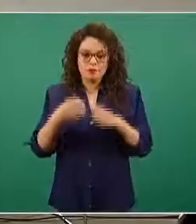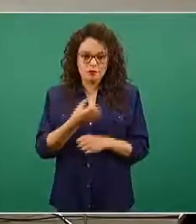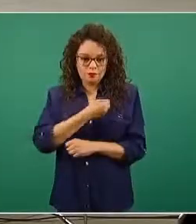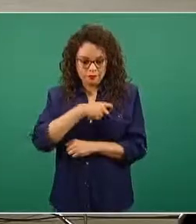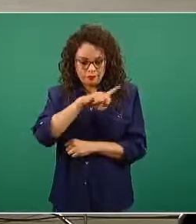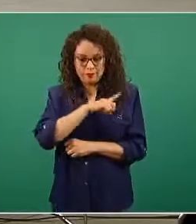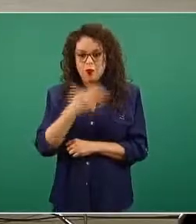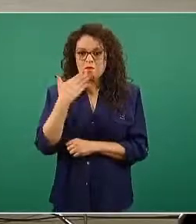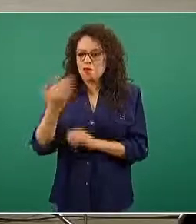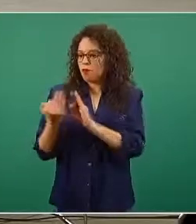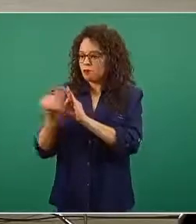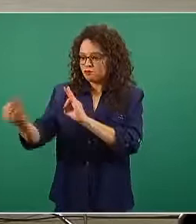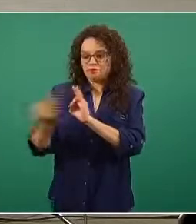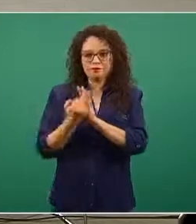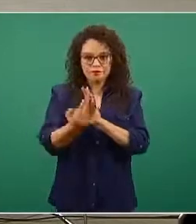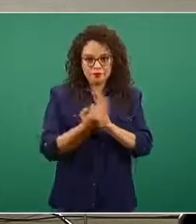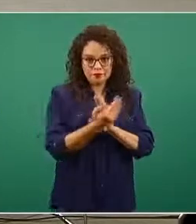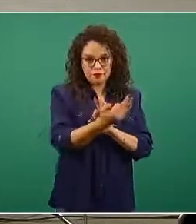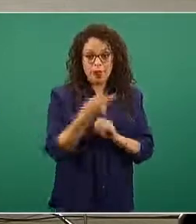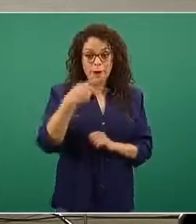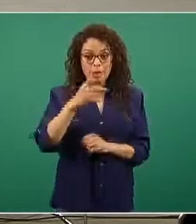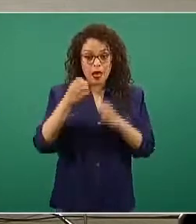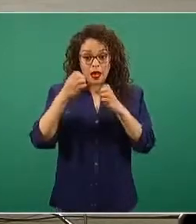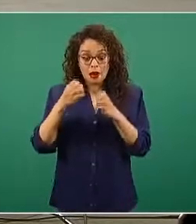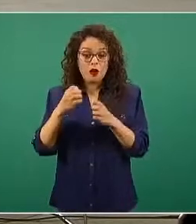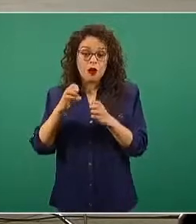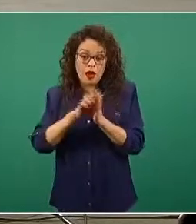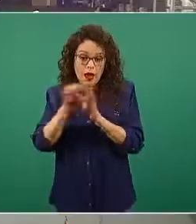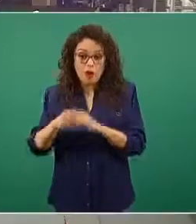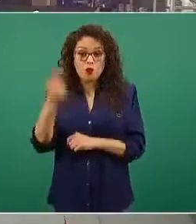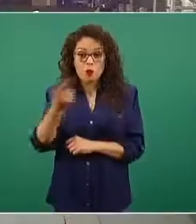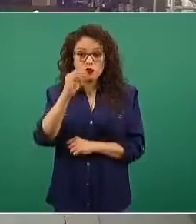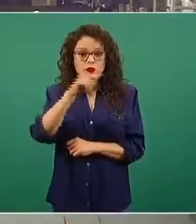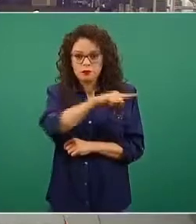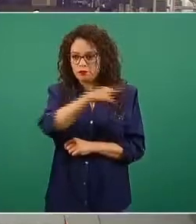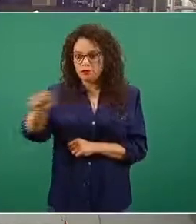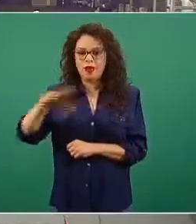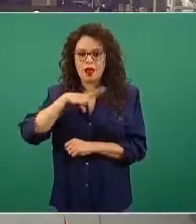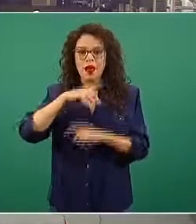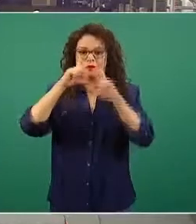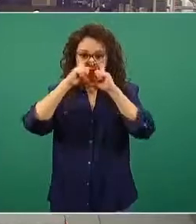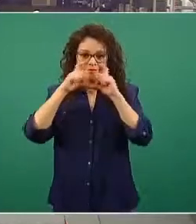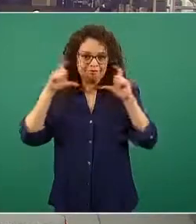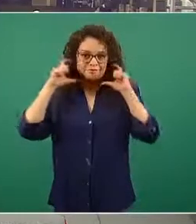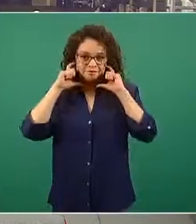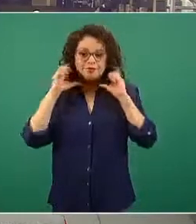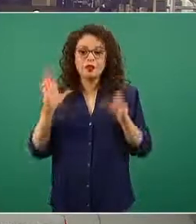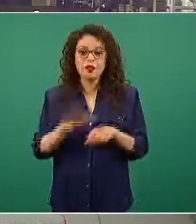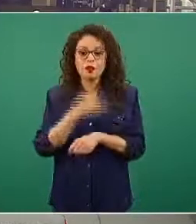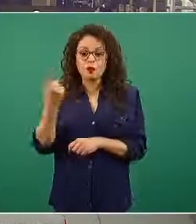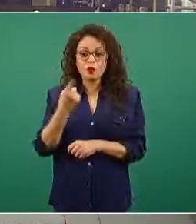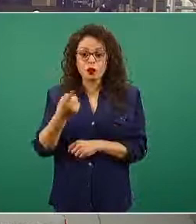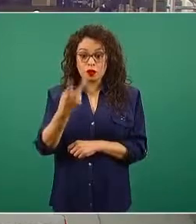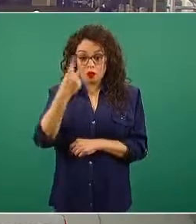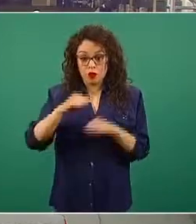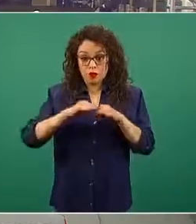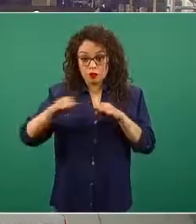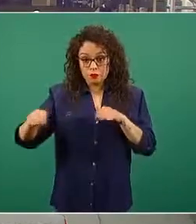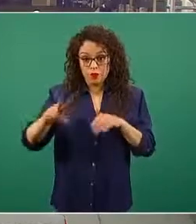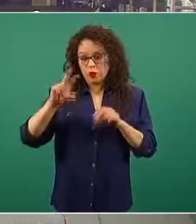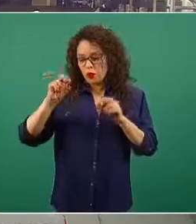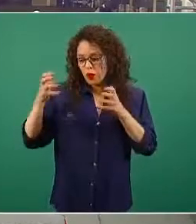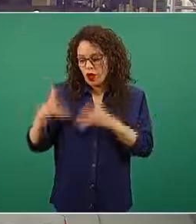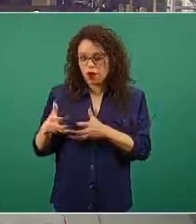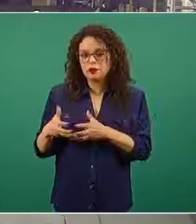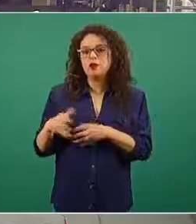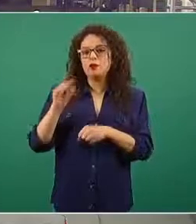distancia, ustedes, por ejemplo, sí lo están utilizando en el sentido de que, a pesar de que guardan 2 metros, están de alguna